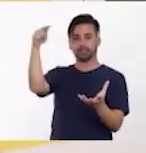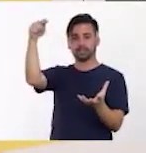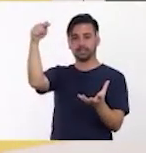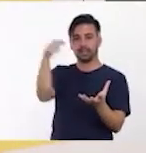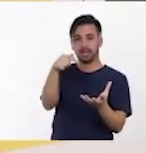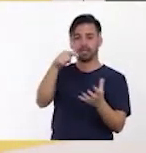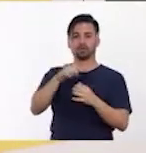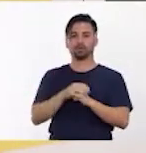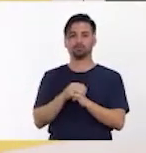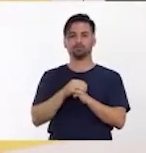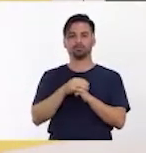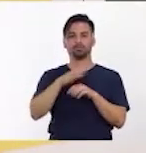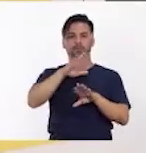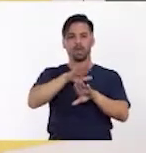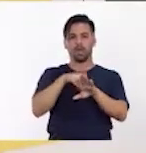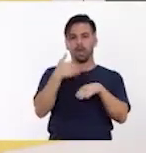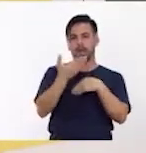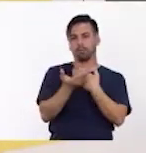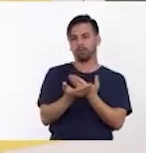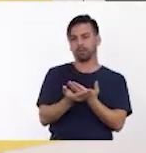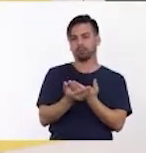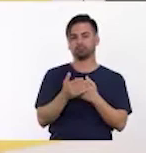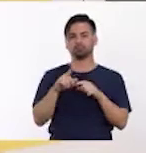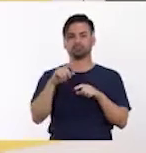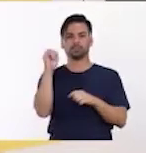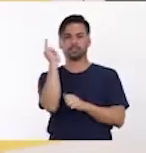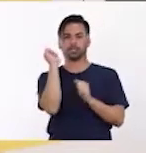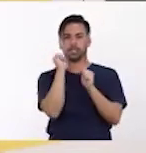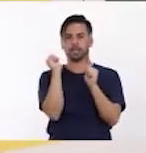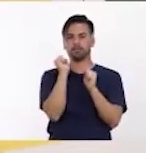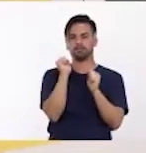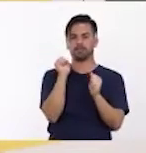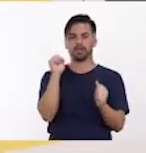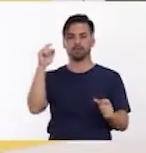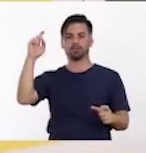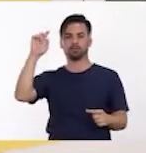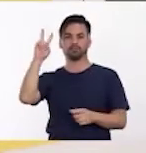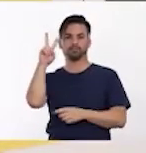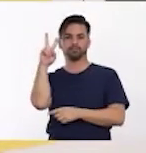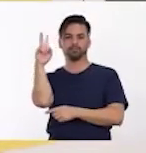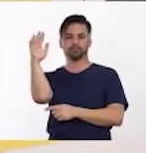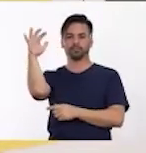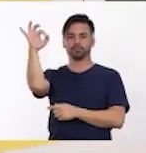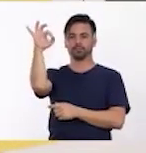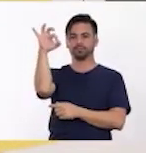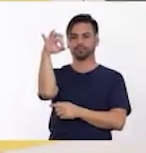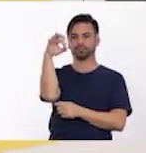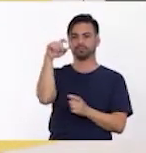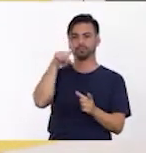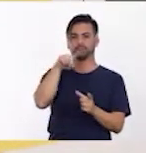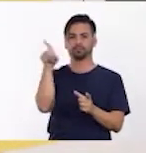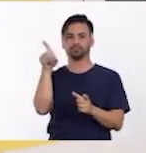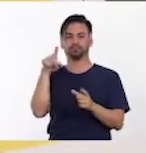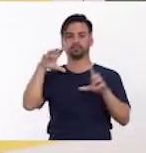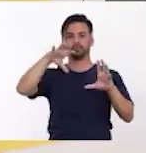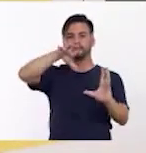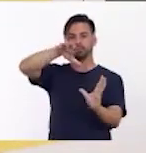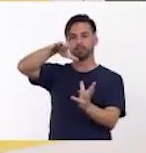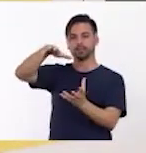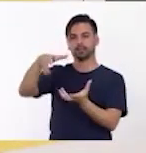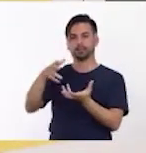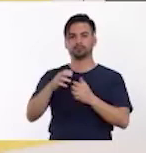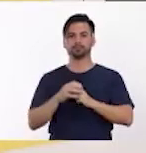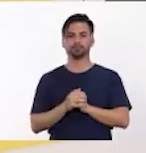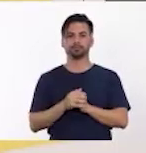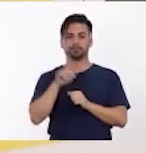directo, que es en la parte del invierno. Bien, por ahí van a darle el trabajo. El trabajo tiene una estructura que la tenemos planteada ahí. Es